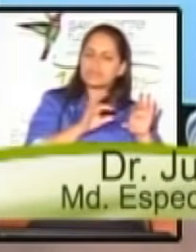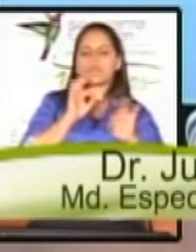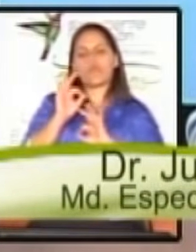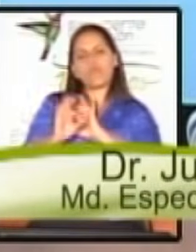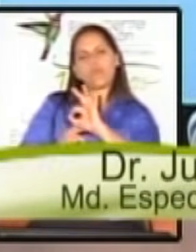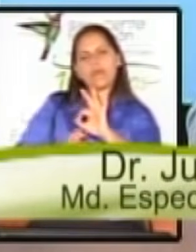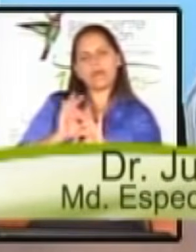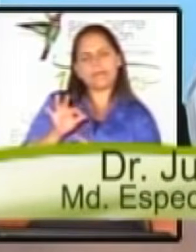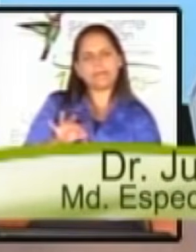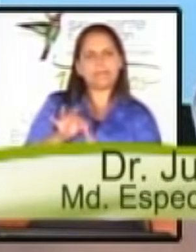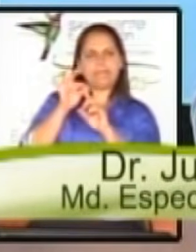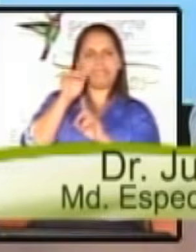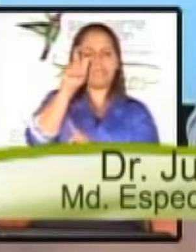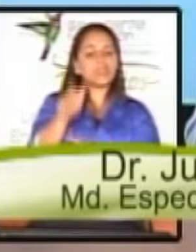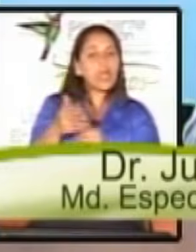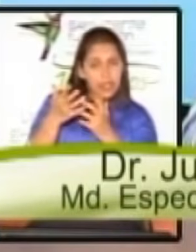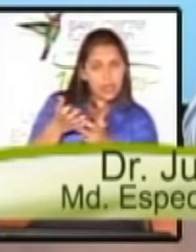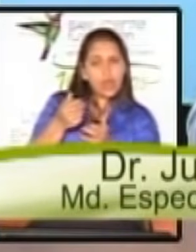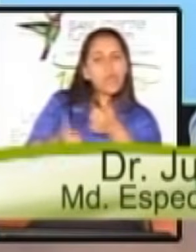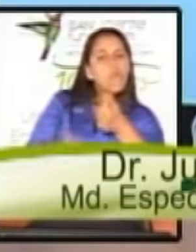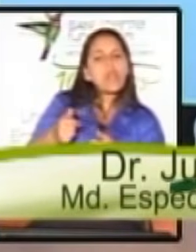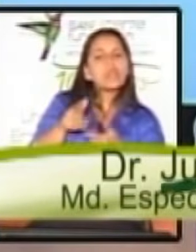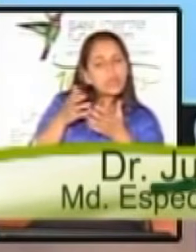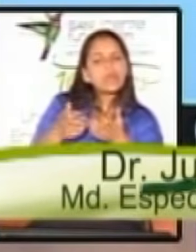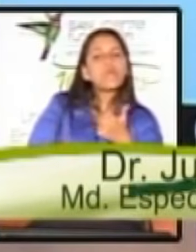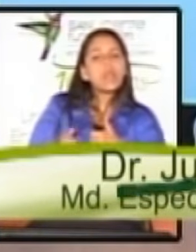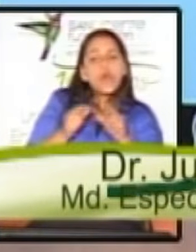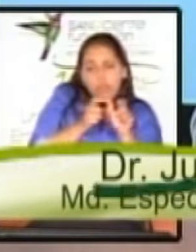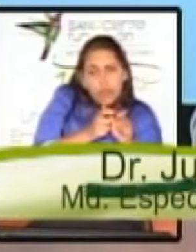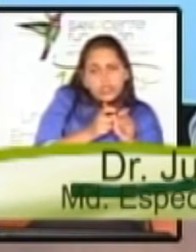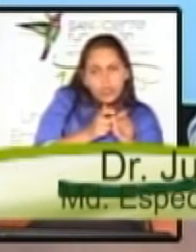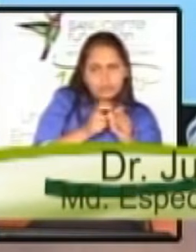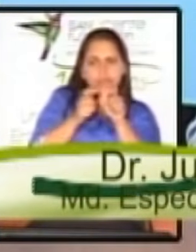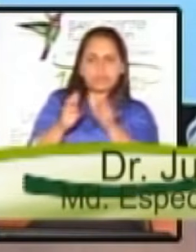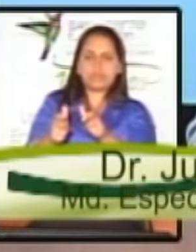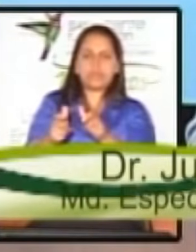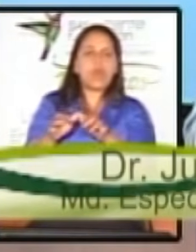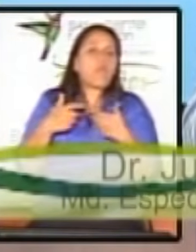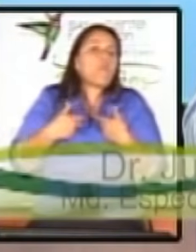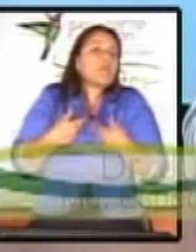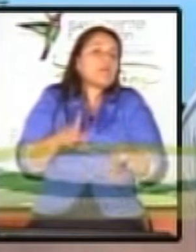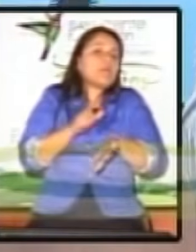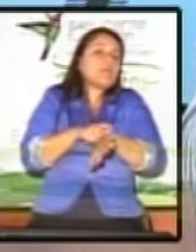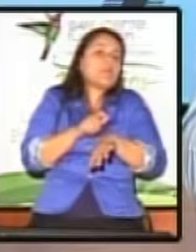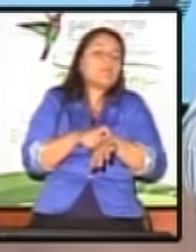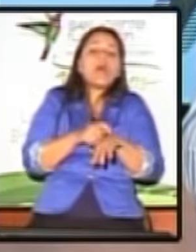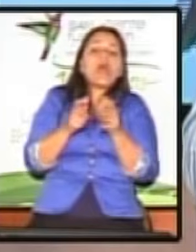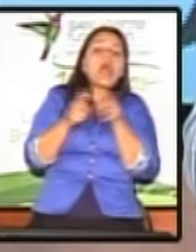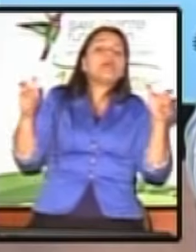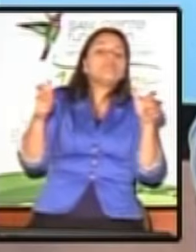la alimentación es lo que el paciente quiera, como lo quiera, a la hora que quiera y cuánto